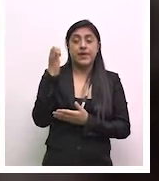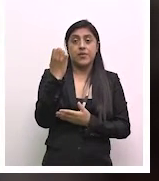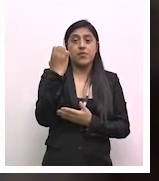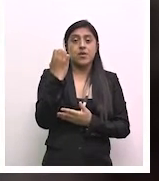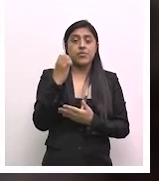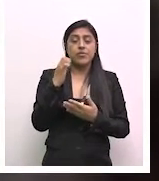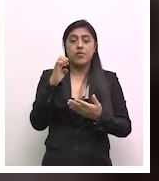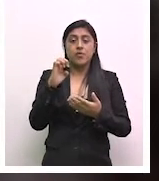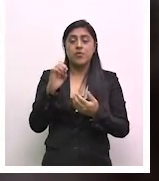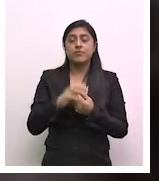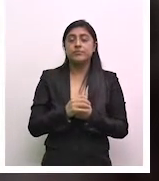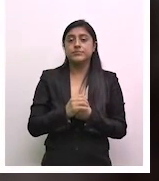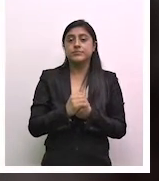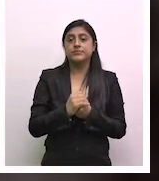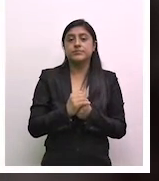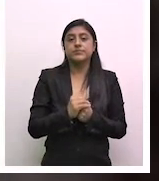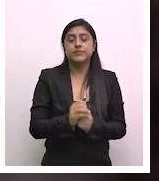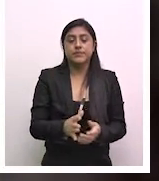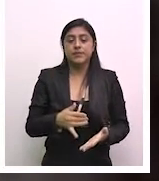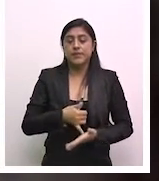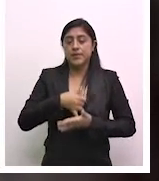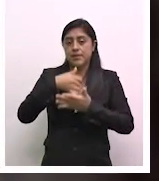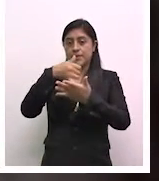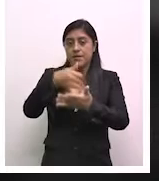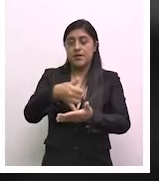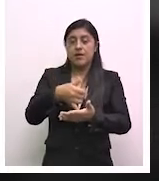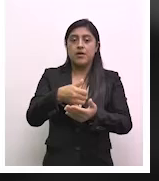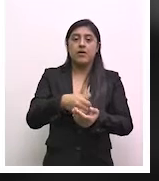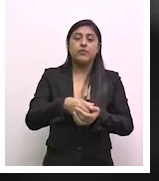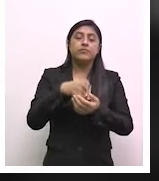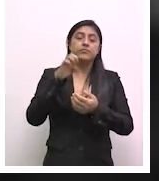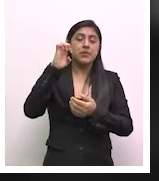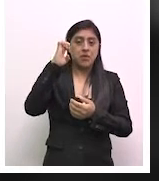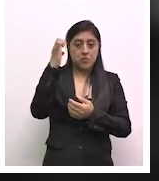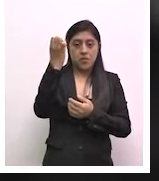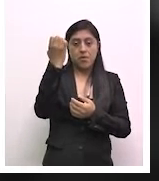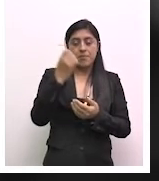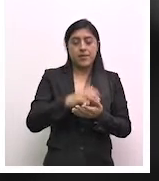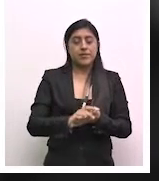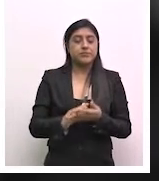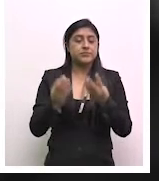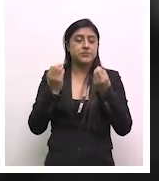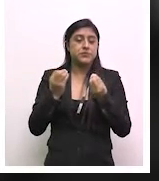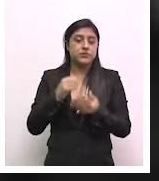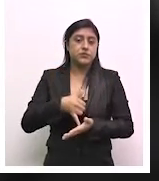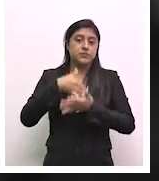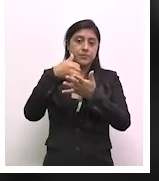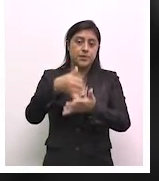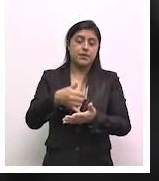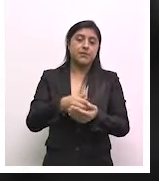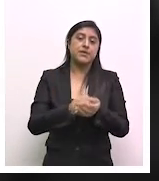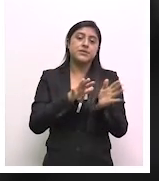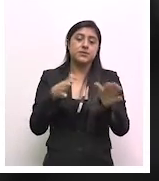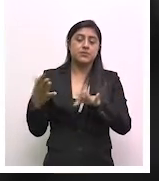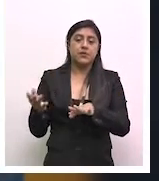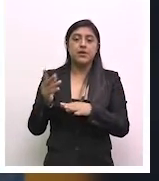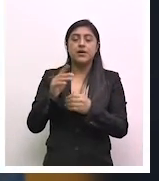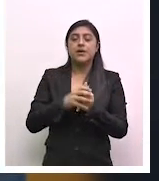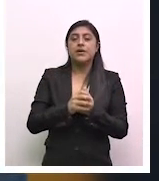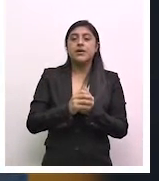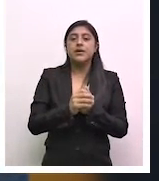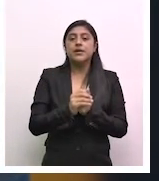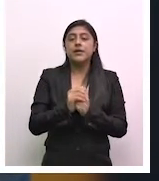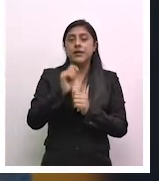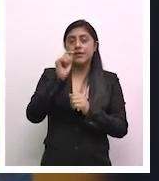Premio Internacional Cuentos Juan Rulfo en el año 2001, concedido por Francia. Falleció el 4